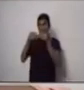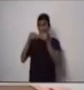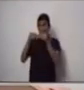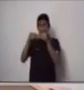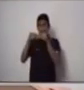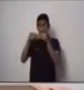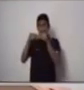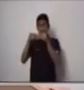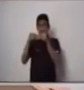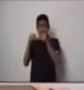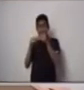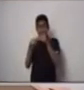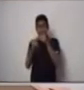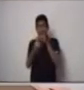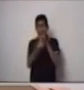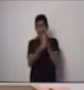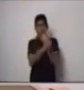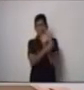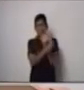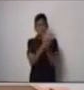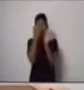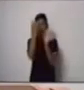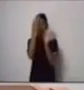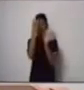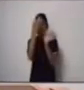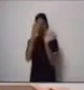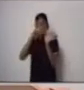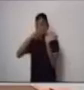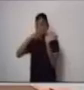formamos otra palabra